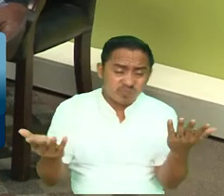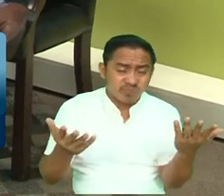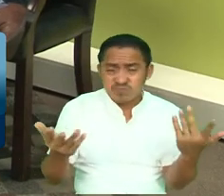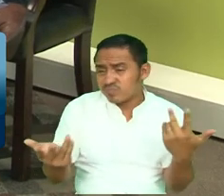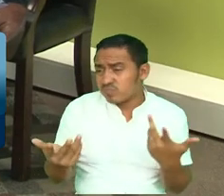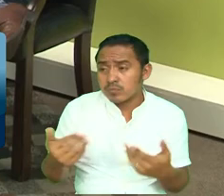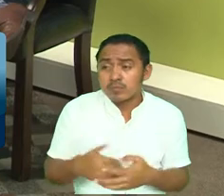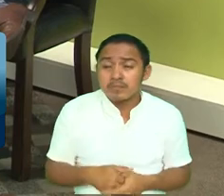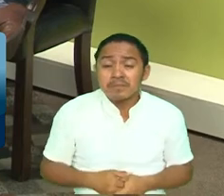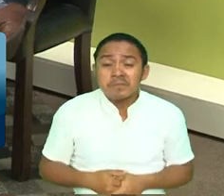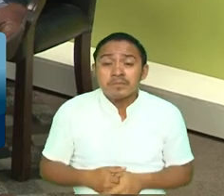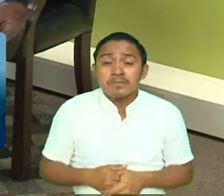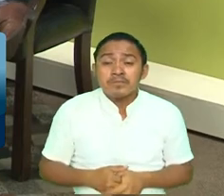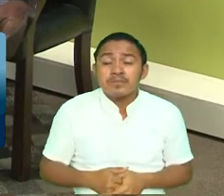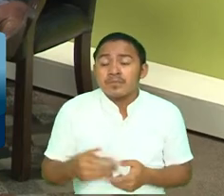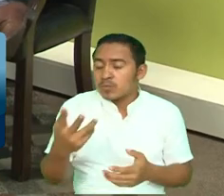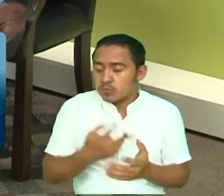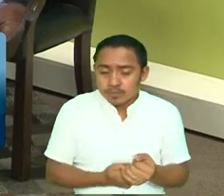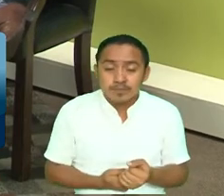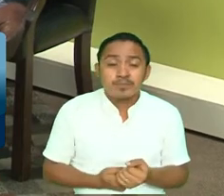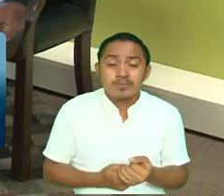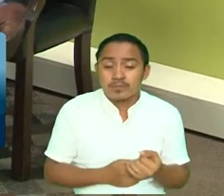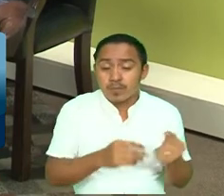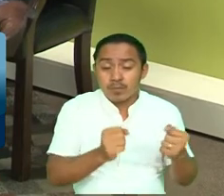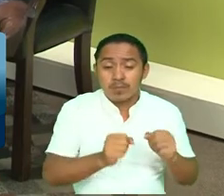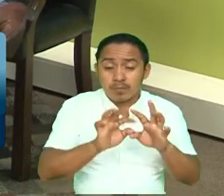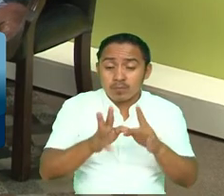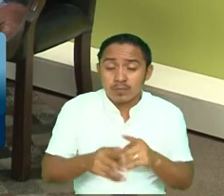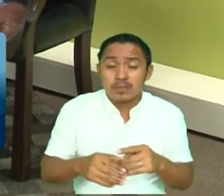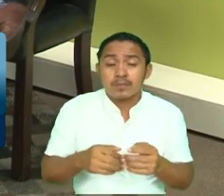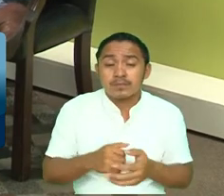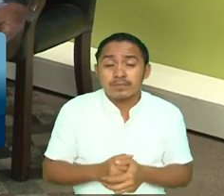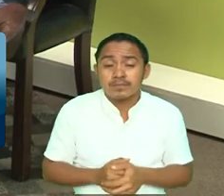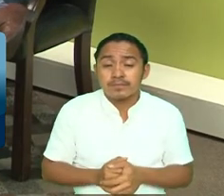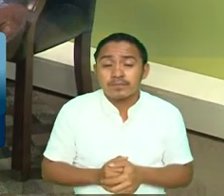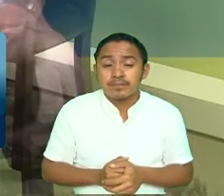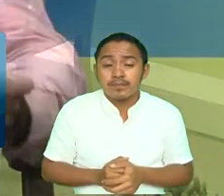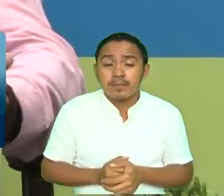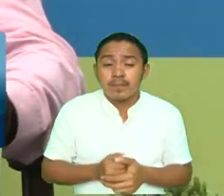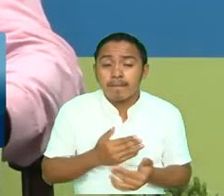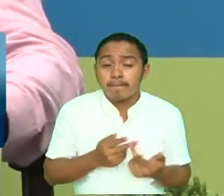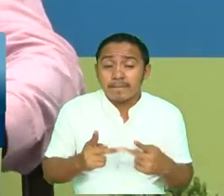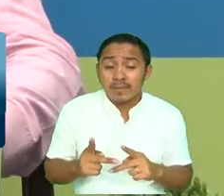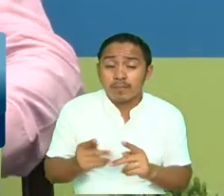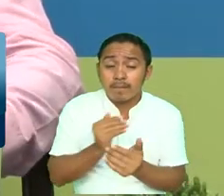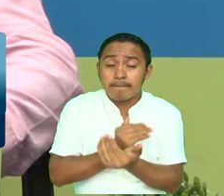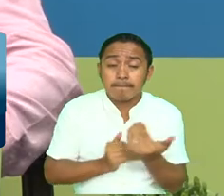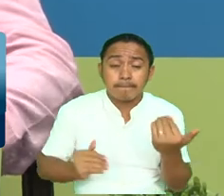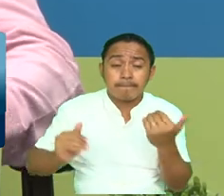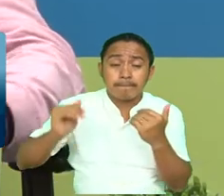vemos, afecta a ambos sexos por igual. Pero sí puede estar, hay mayor prevalencia en lo que es en el sexo